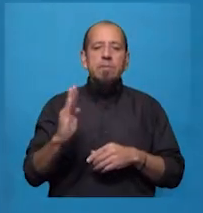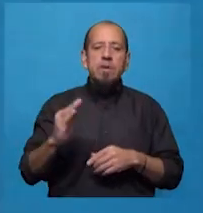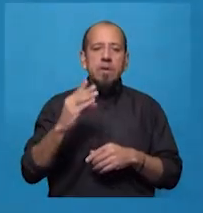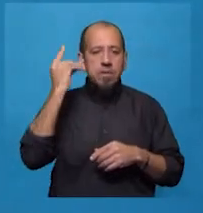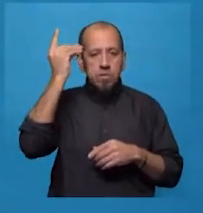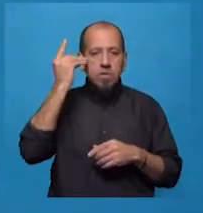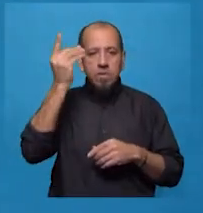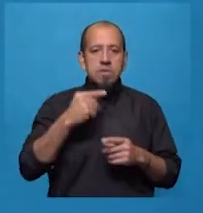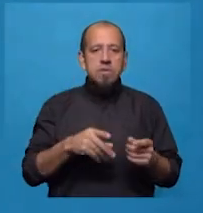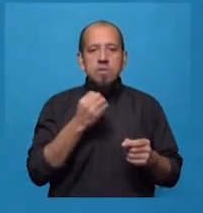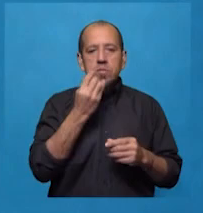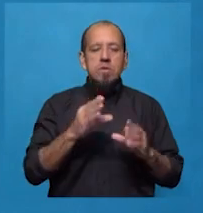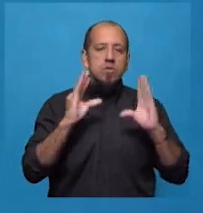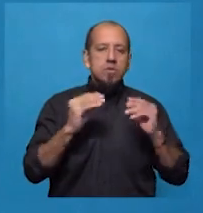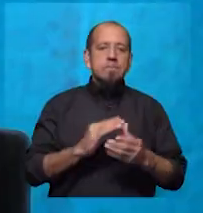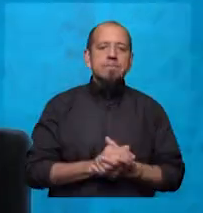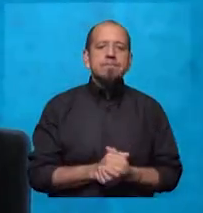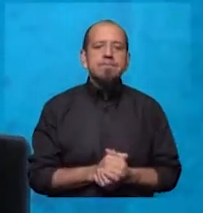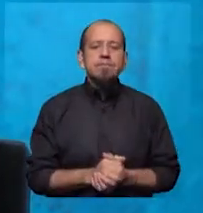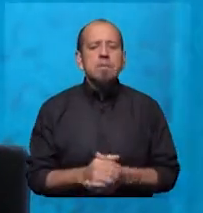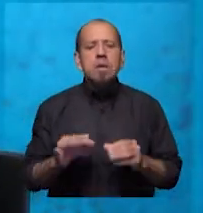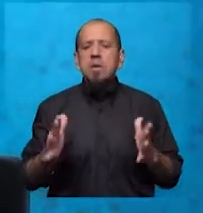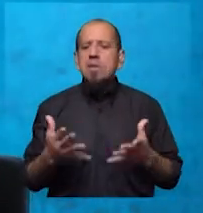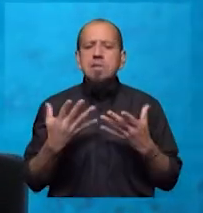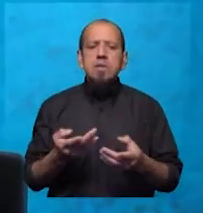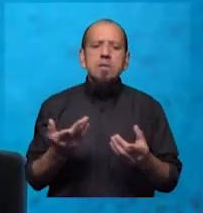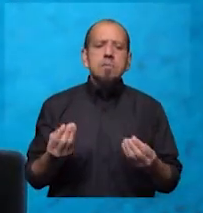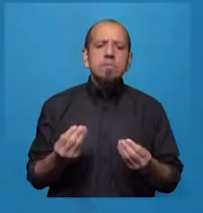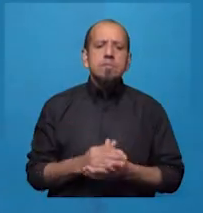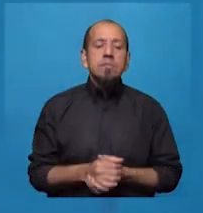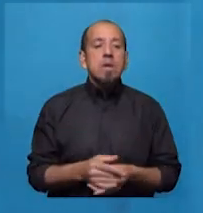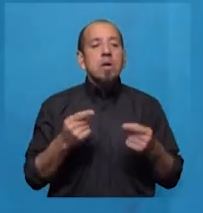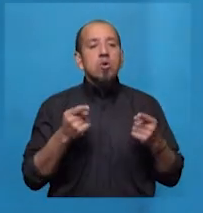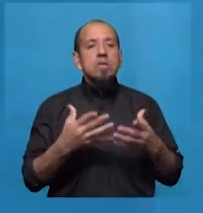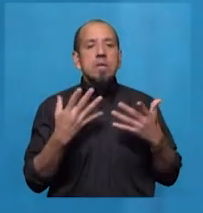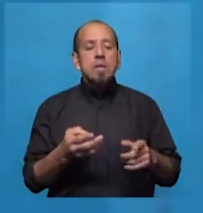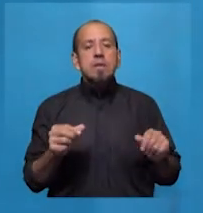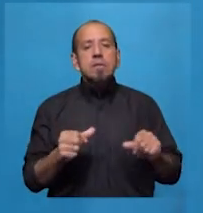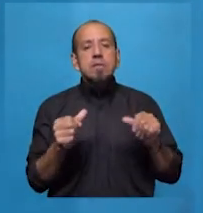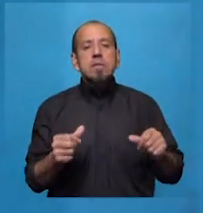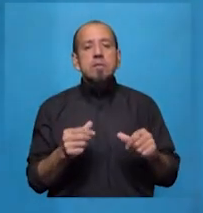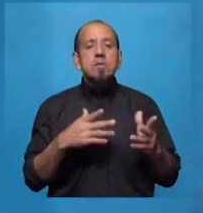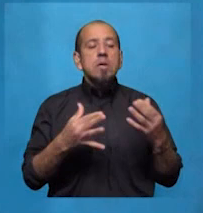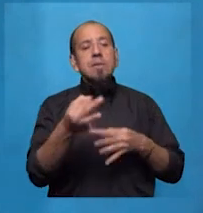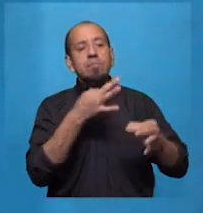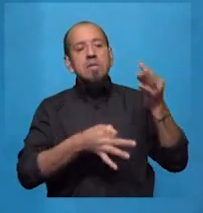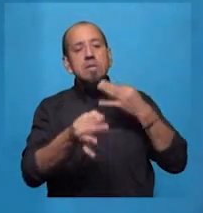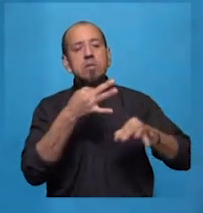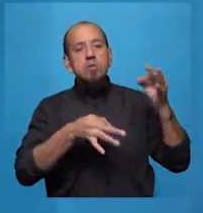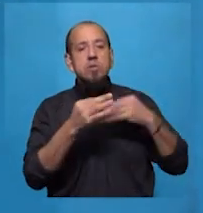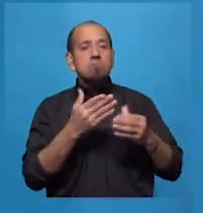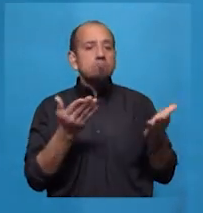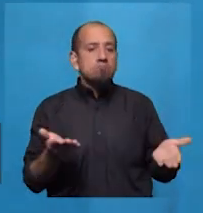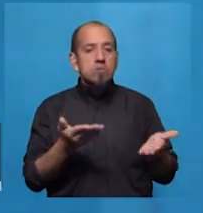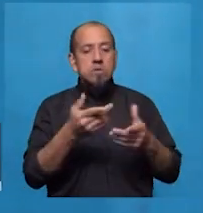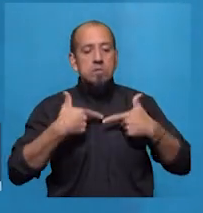buenas noches y gracias por la invitación Bueno qué se busca con esta interpelación Bueno lo que se busca en primer lugar son explicaciones por parte de la conducción